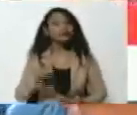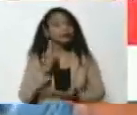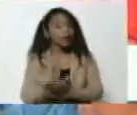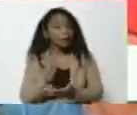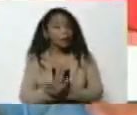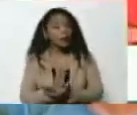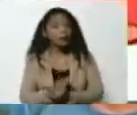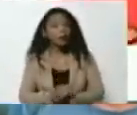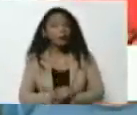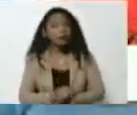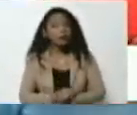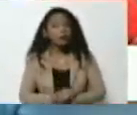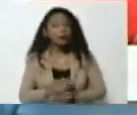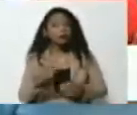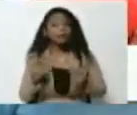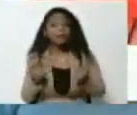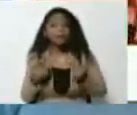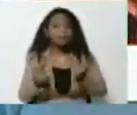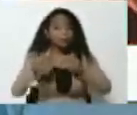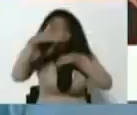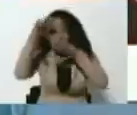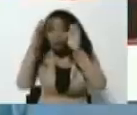siempre alertas,